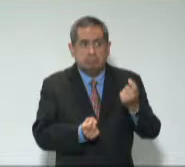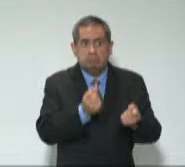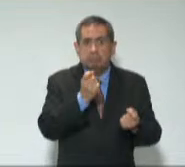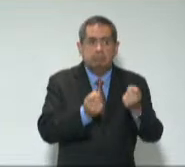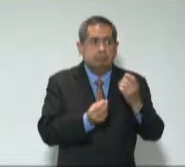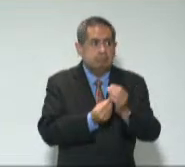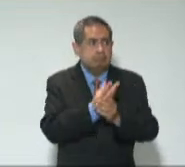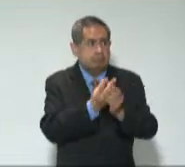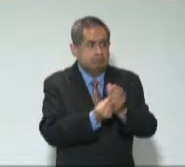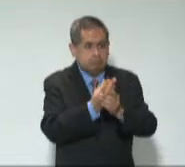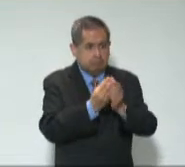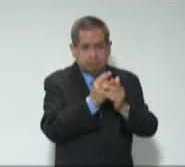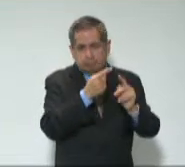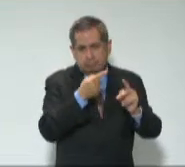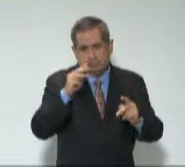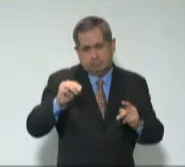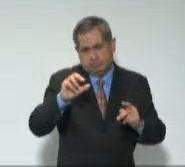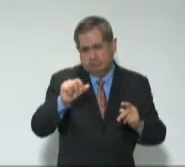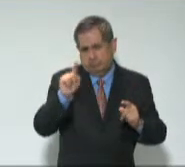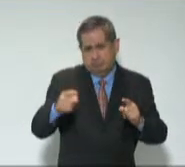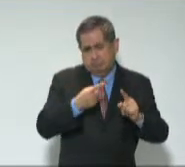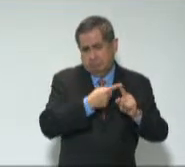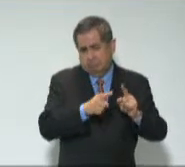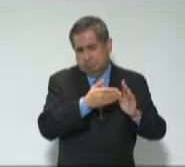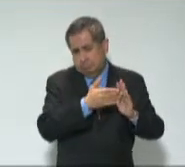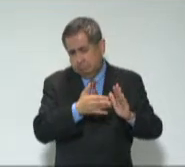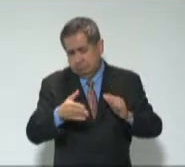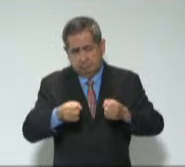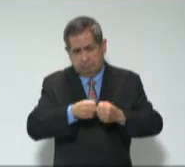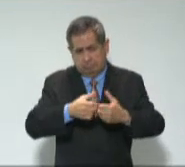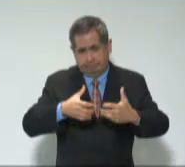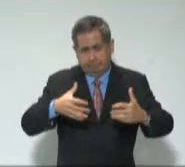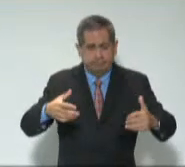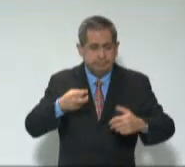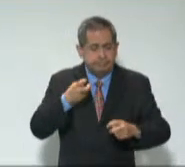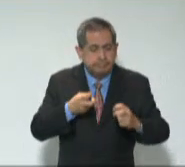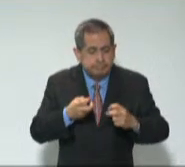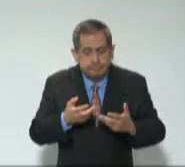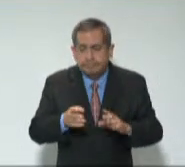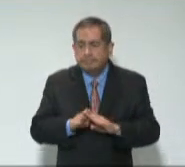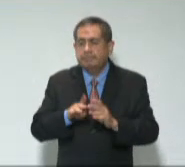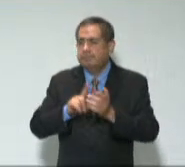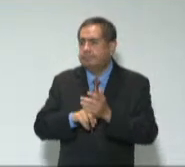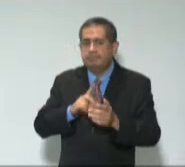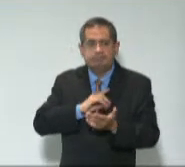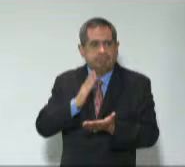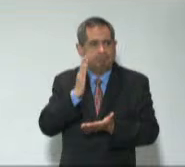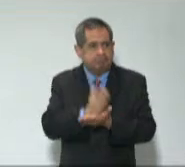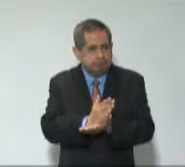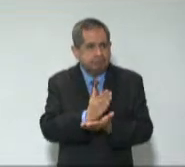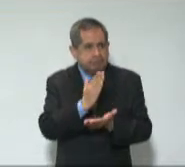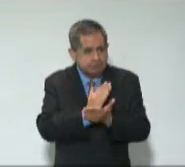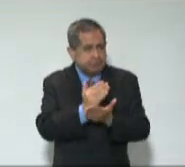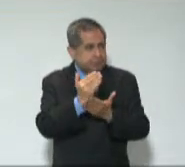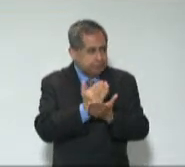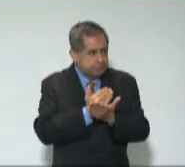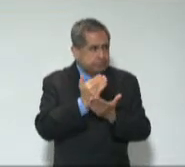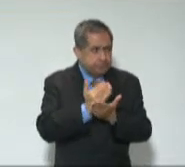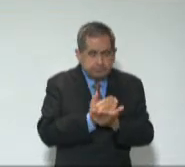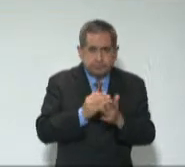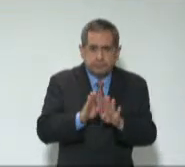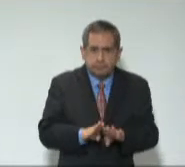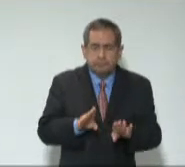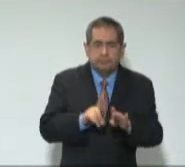sido no un constante motor para generar intervenciones enfocadas a su combate por supuesto pero también